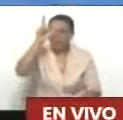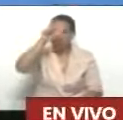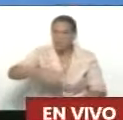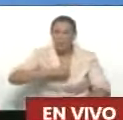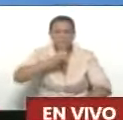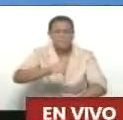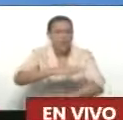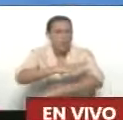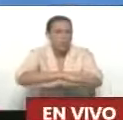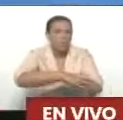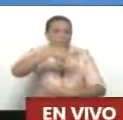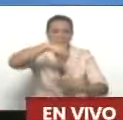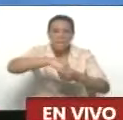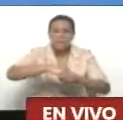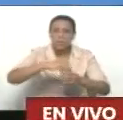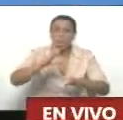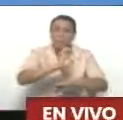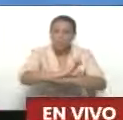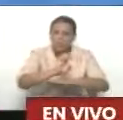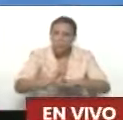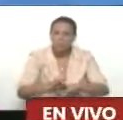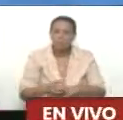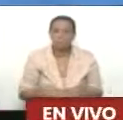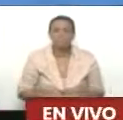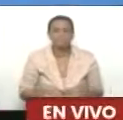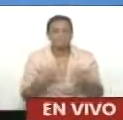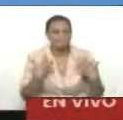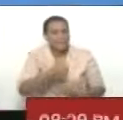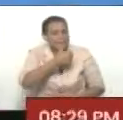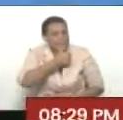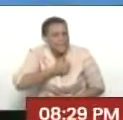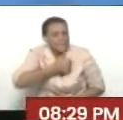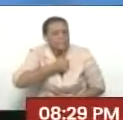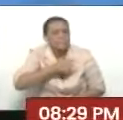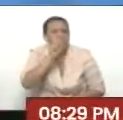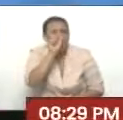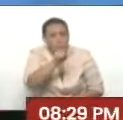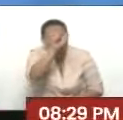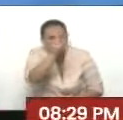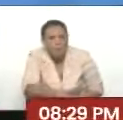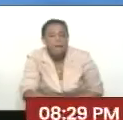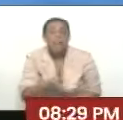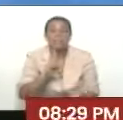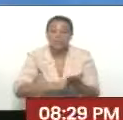de la derecha en Ecuador y en el mundo. Resiste, resiste